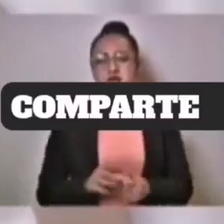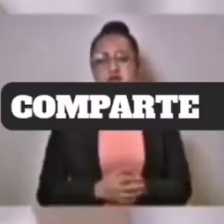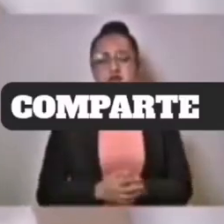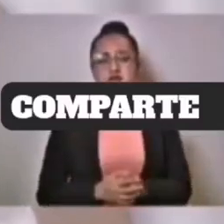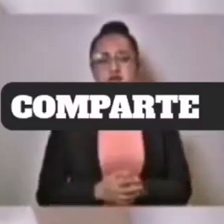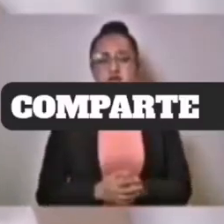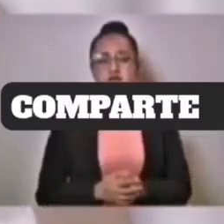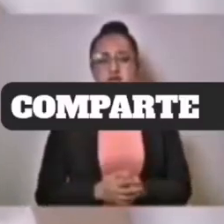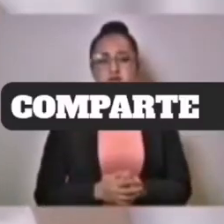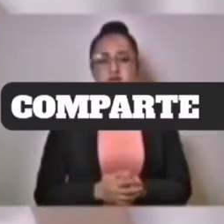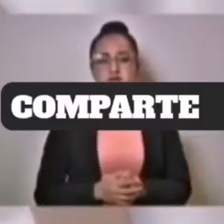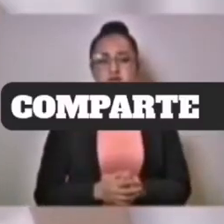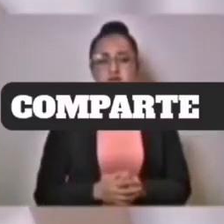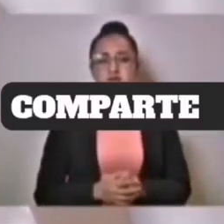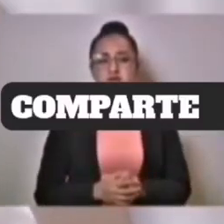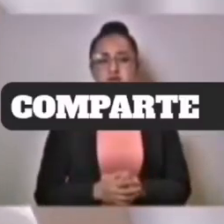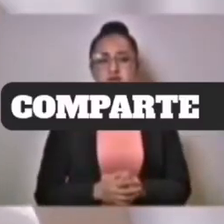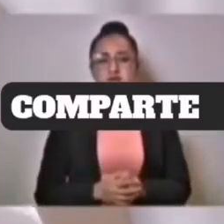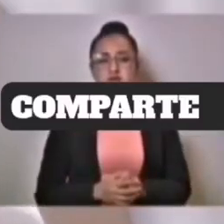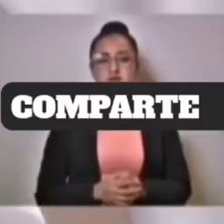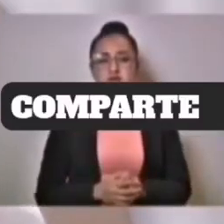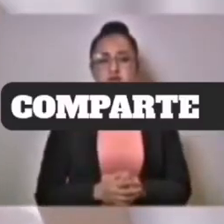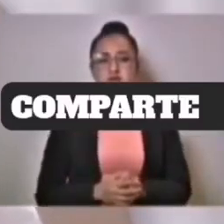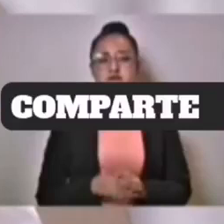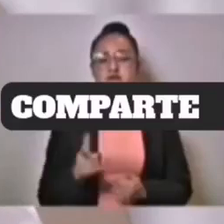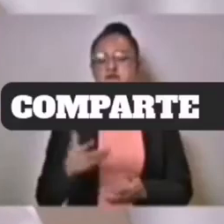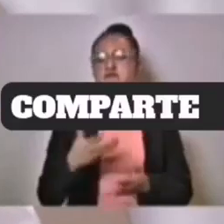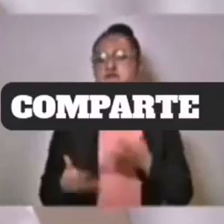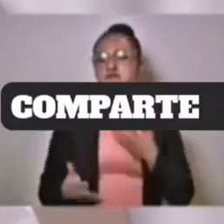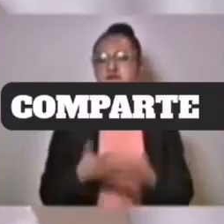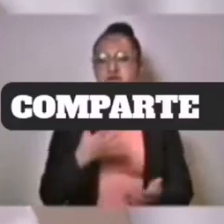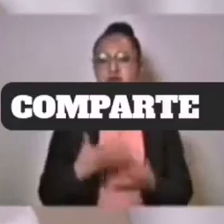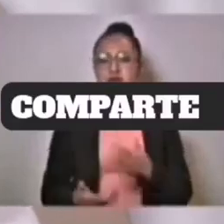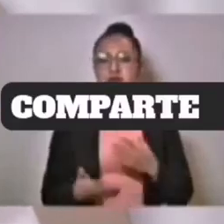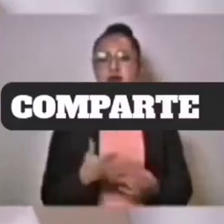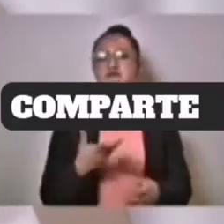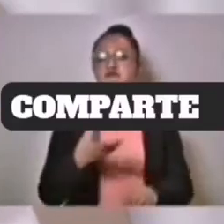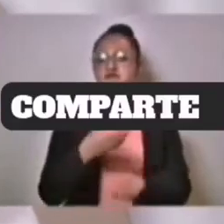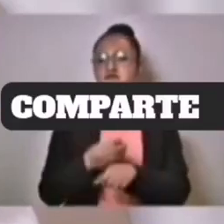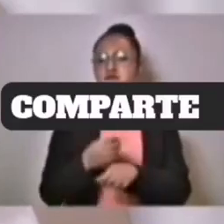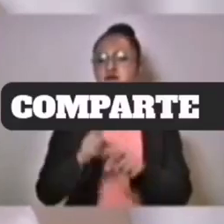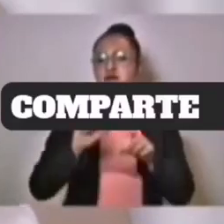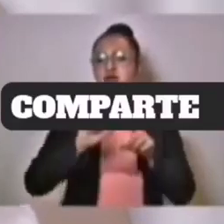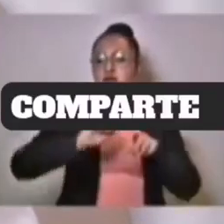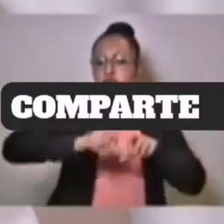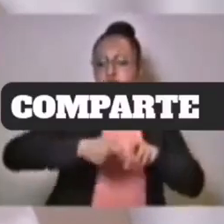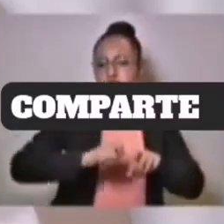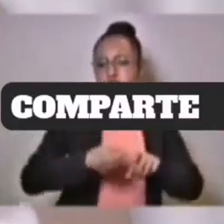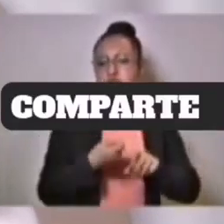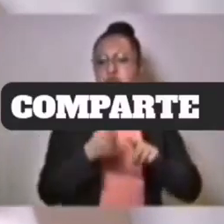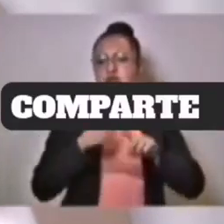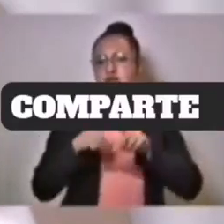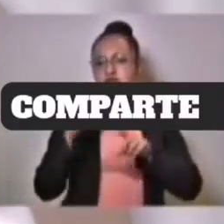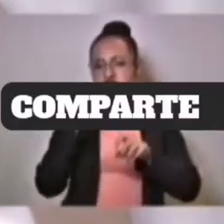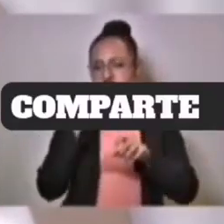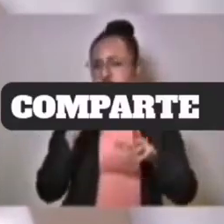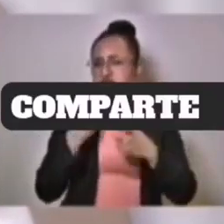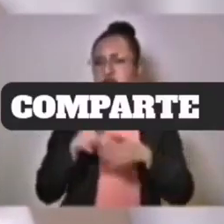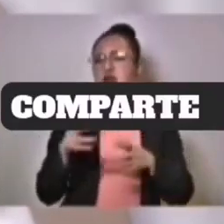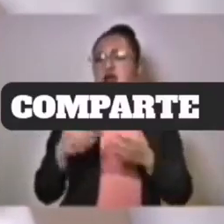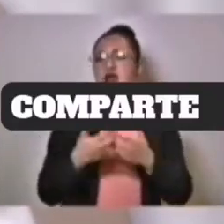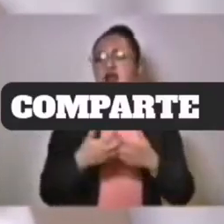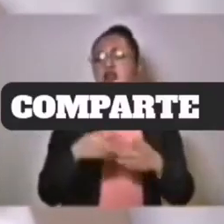industrias proveedoras de partes de esta industria automotriz, de estas